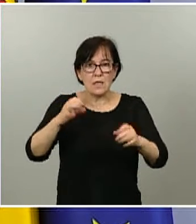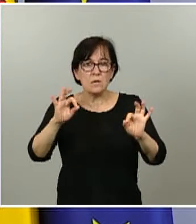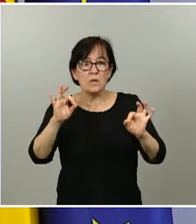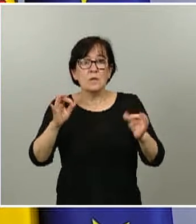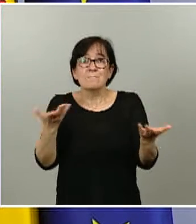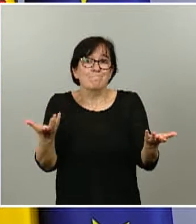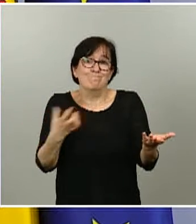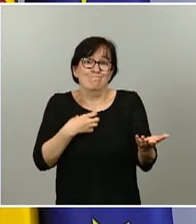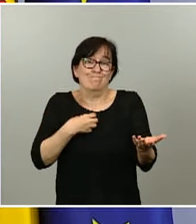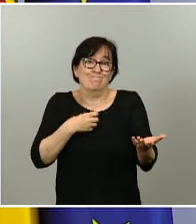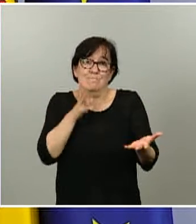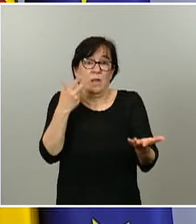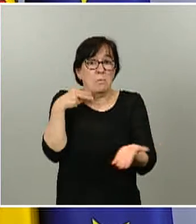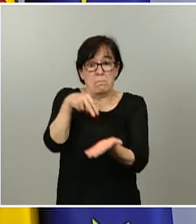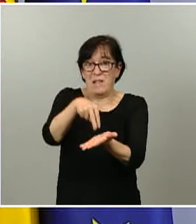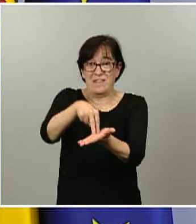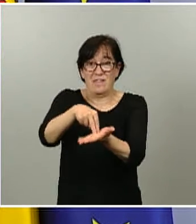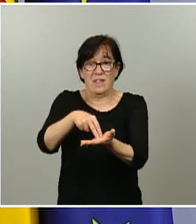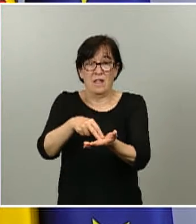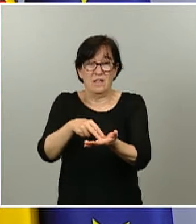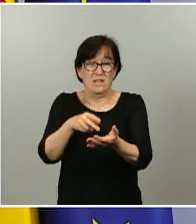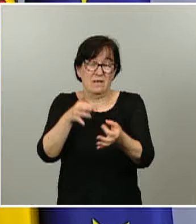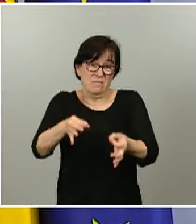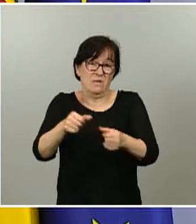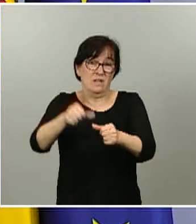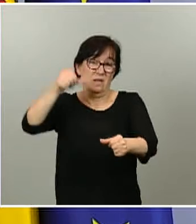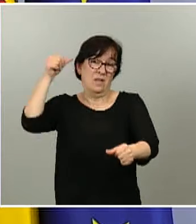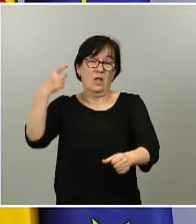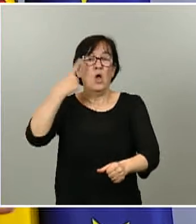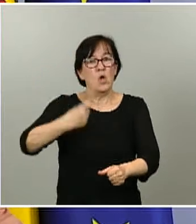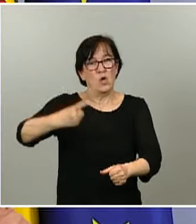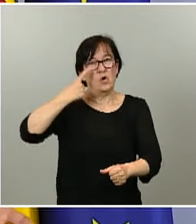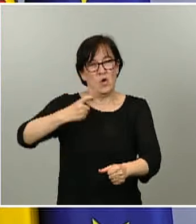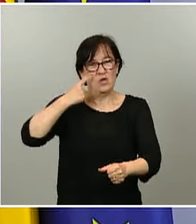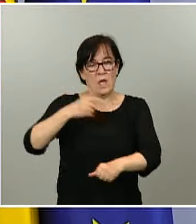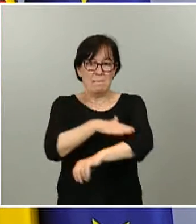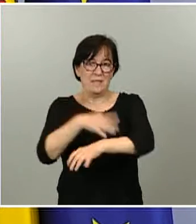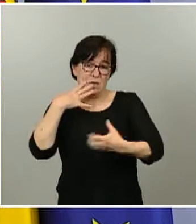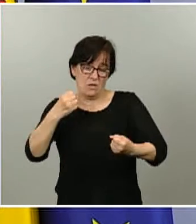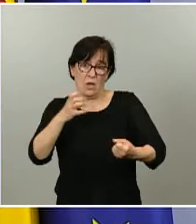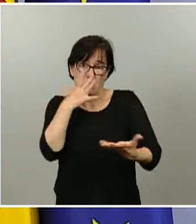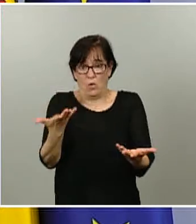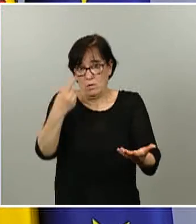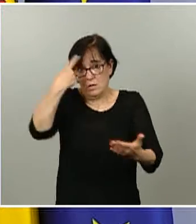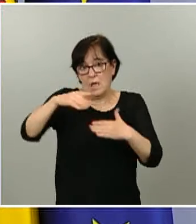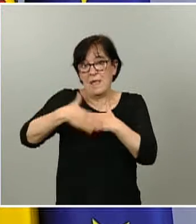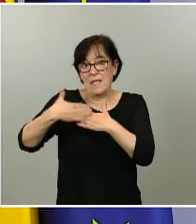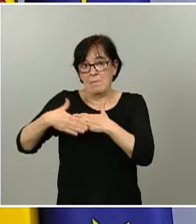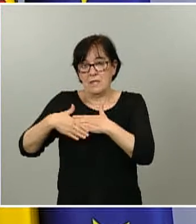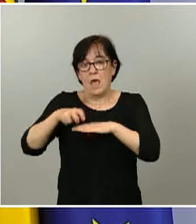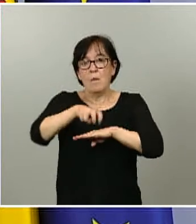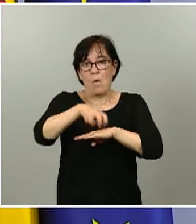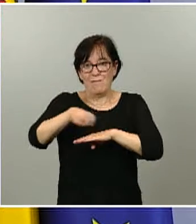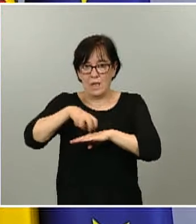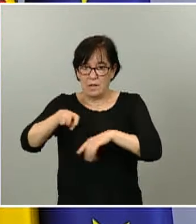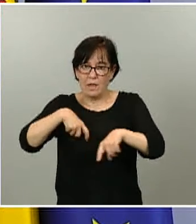elección presencial, como venía siendo casi ya una costumbre y un rito en el Ministerio de Sanidad, pues por las restricciones que hay a la movilidad en nuestro país. Se